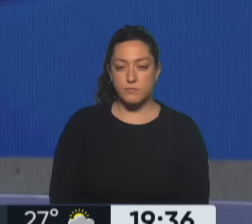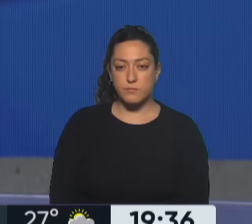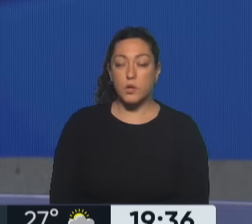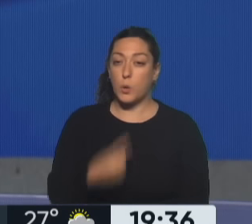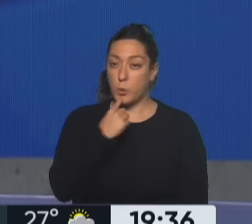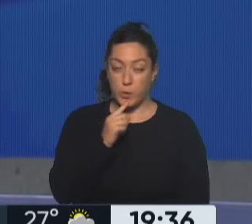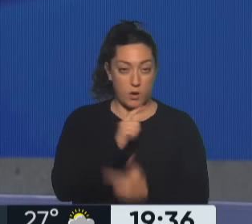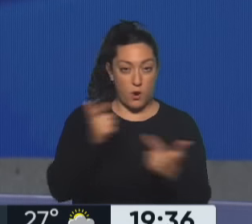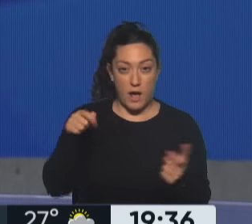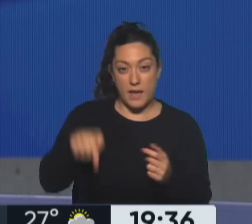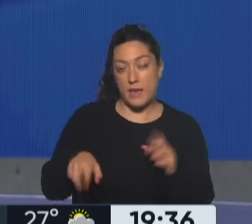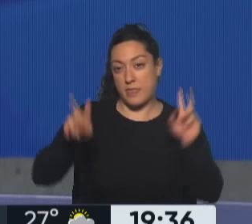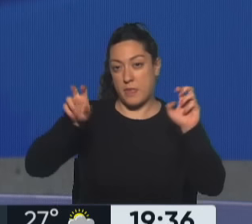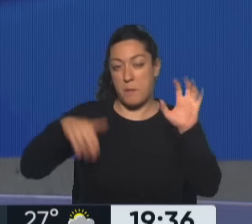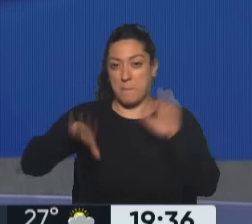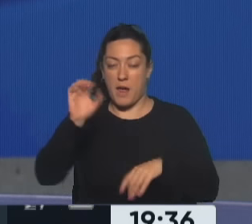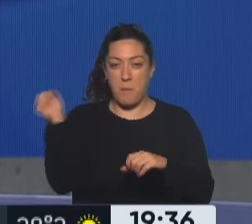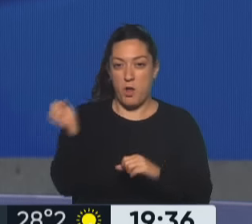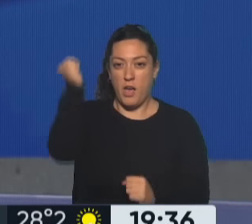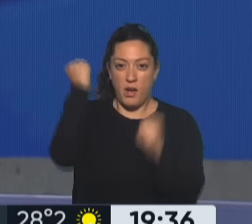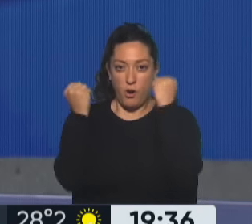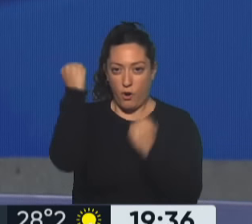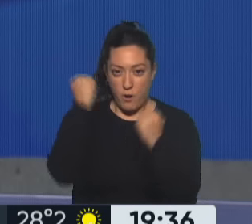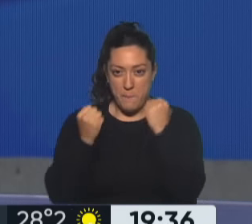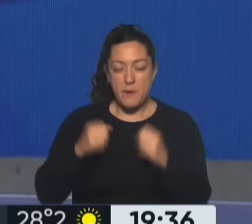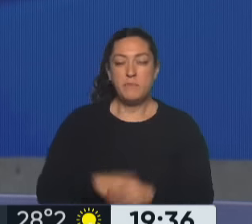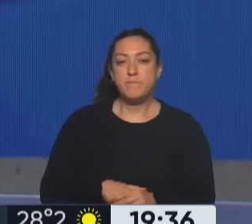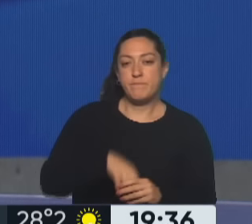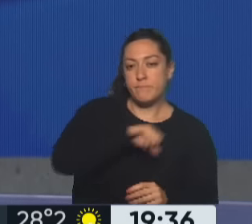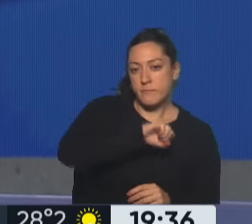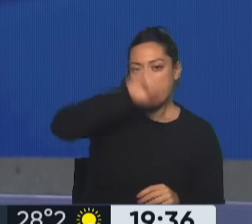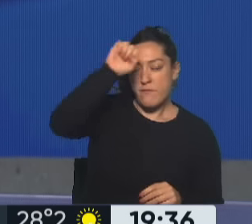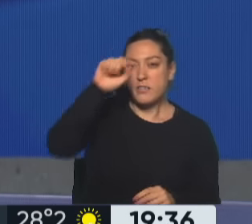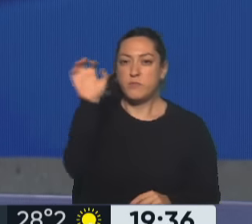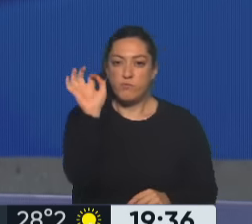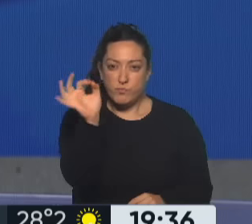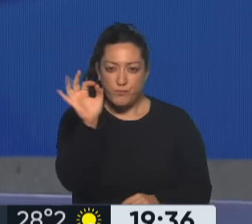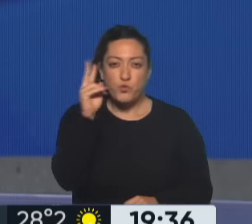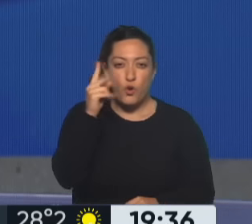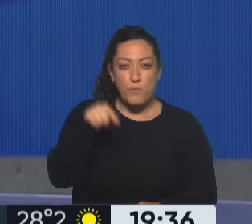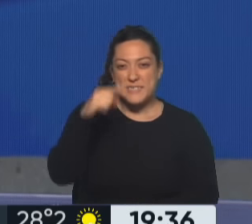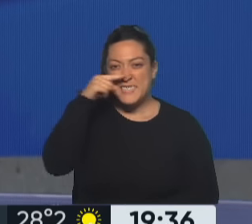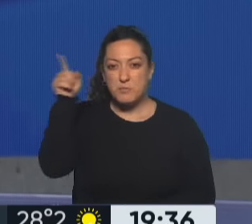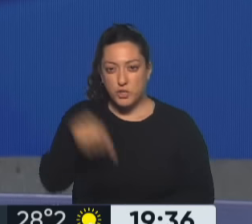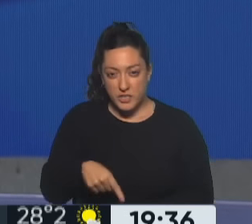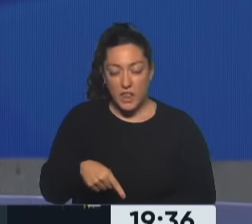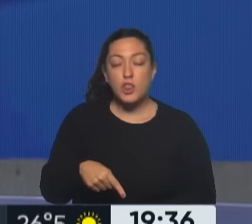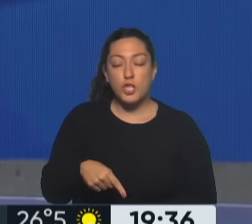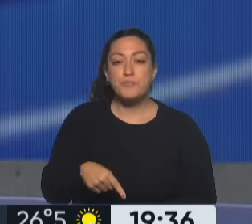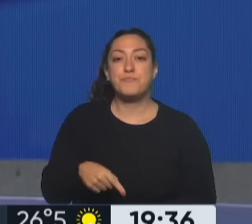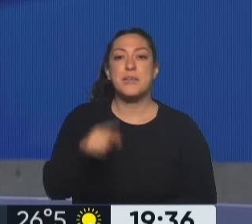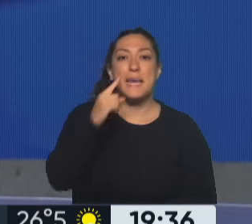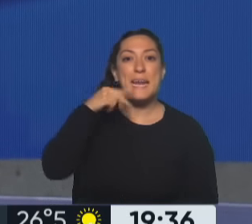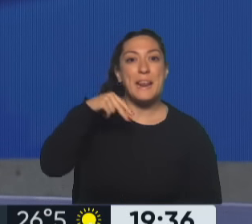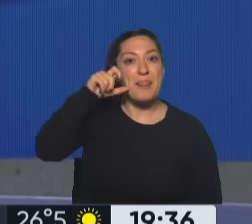Sin dudas es el tema del día, el tema económico de esta jornada, la inflación del mes de octubre 2.7, así lo indicó el